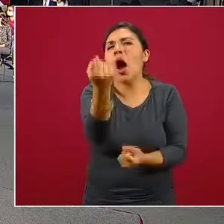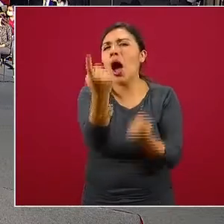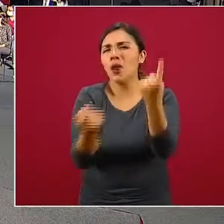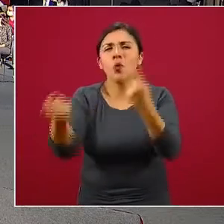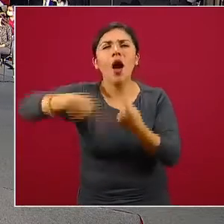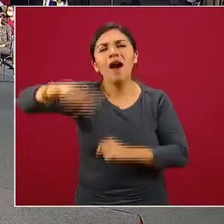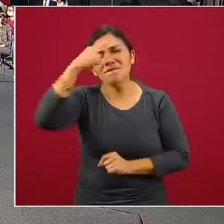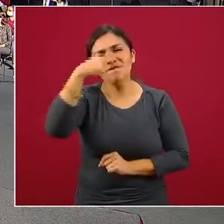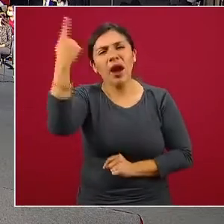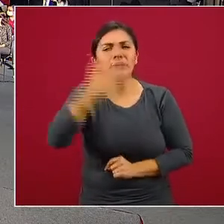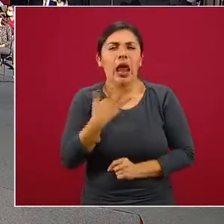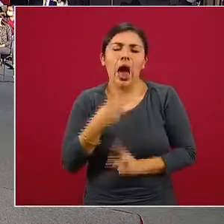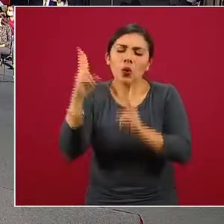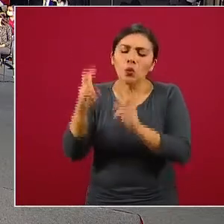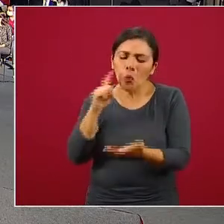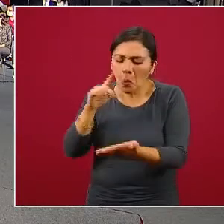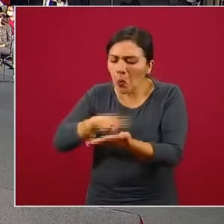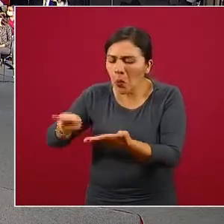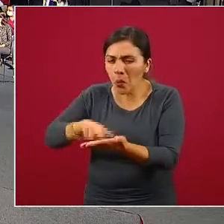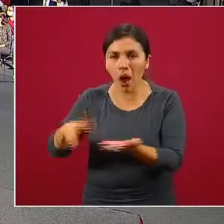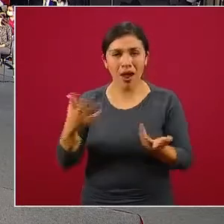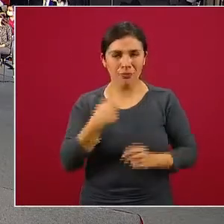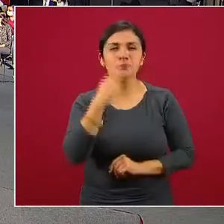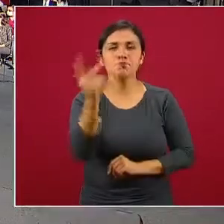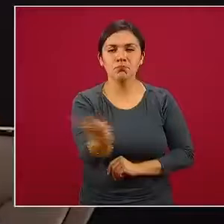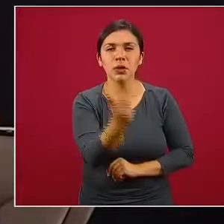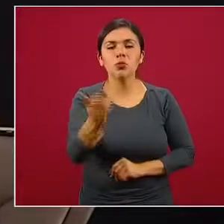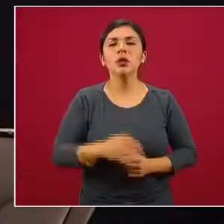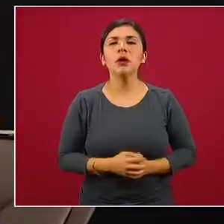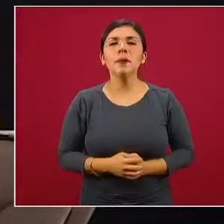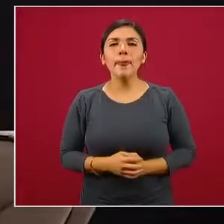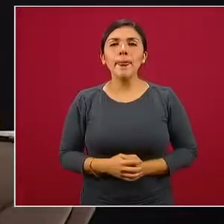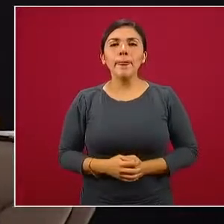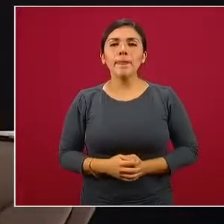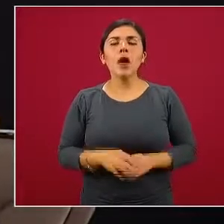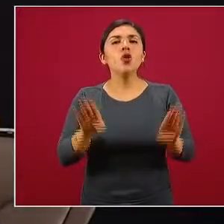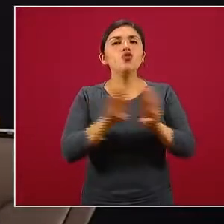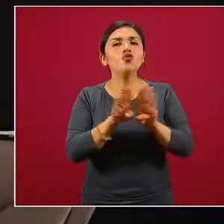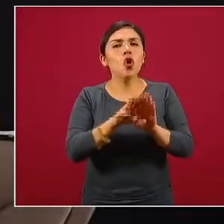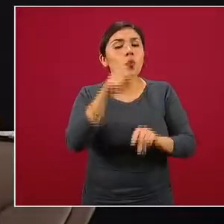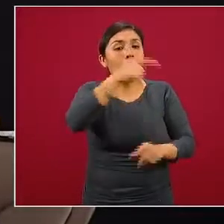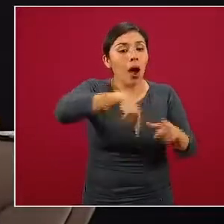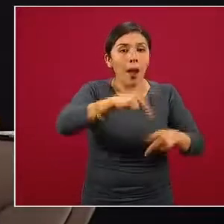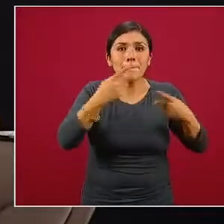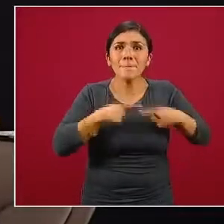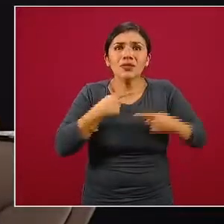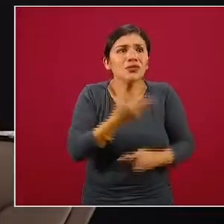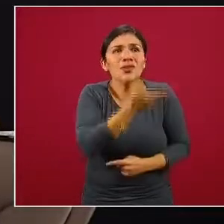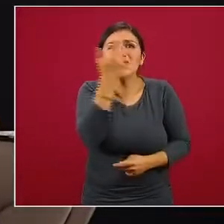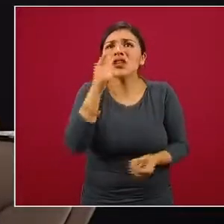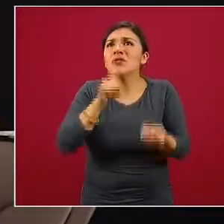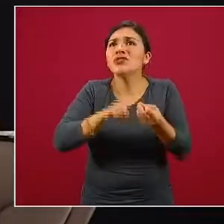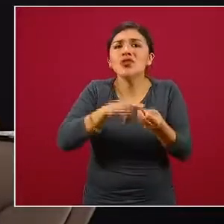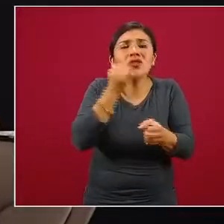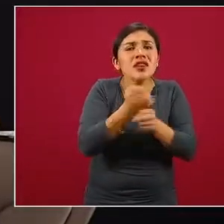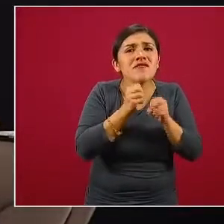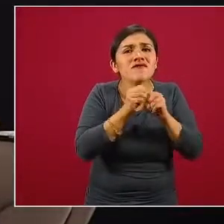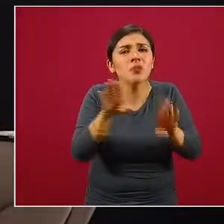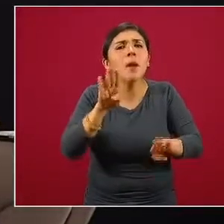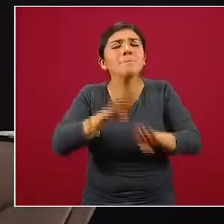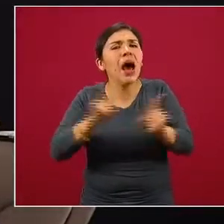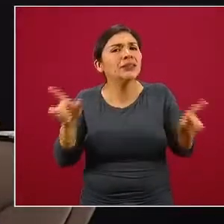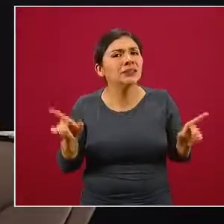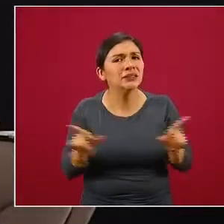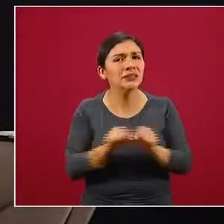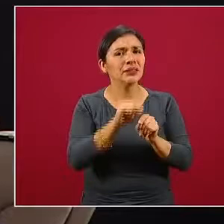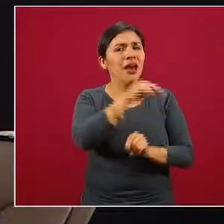nosotros podemos tener. Entonces, la pregunta es, ¿de qué manera les podemos hacer llegar a estas personas información más simple para que